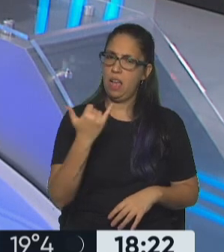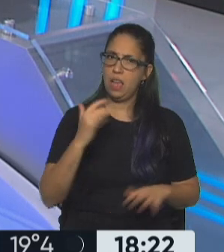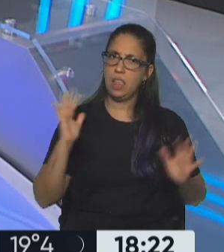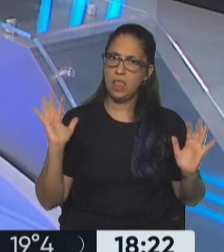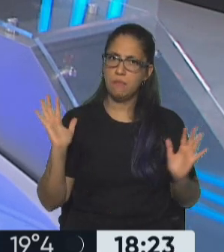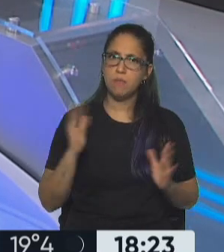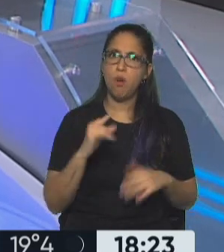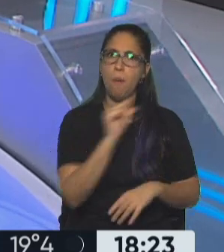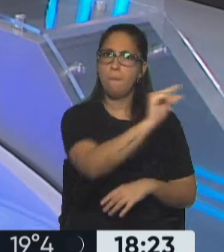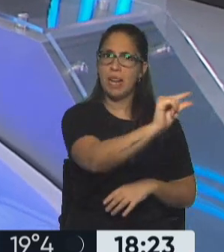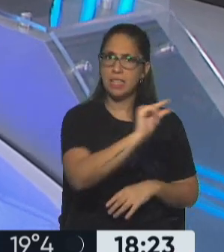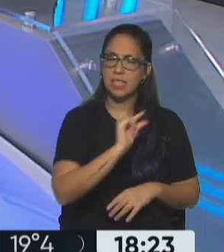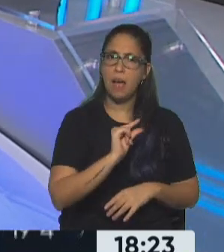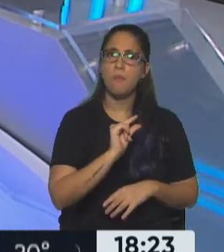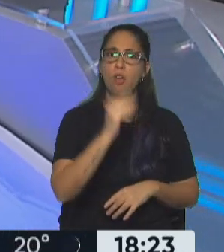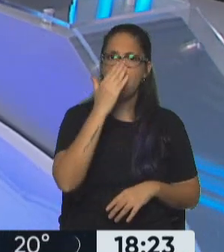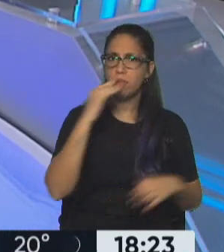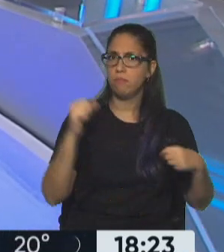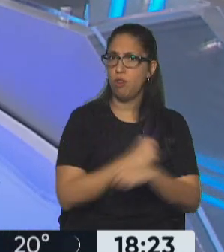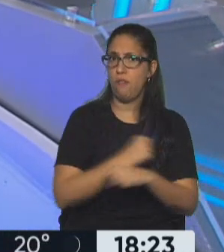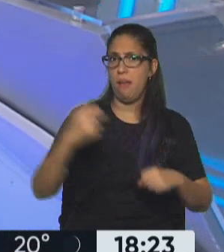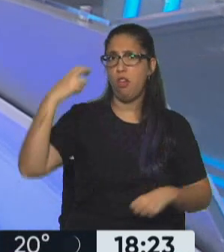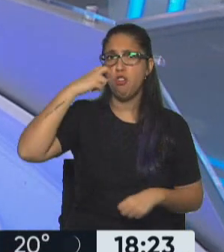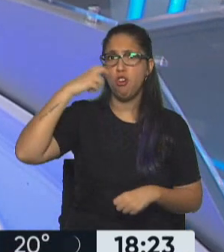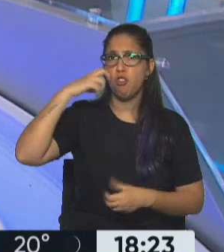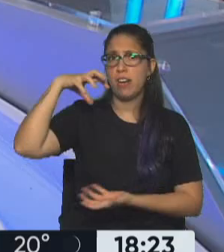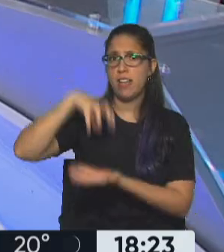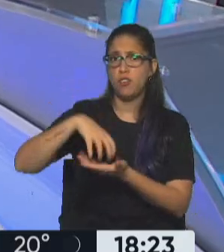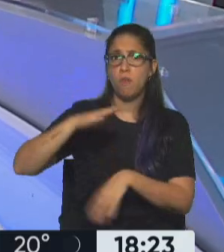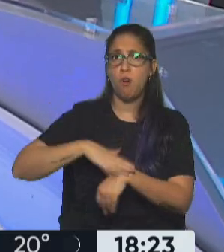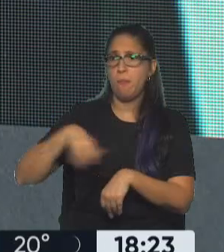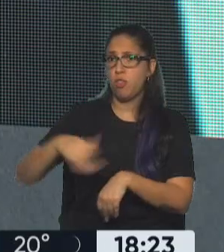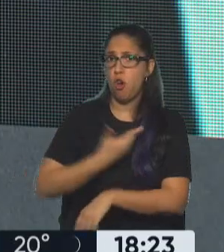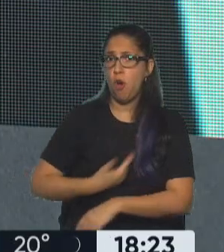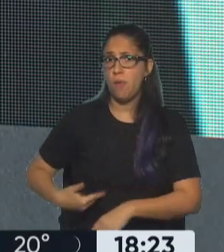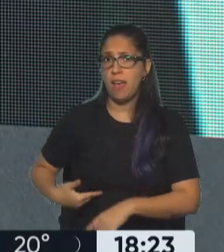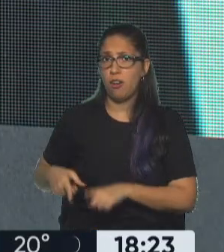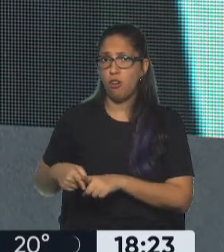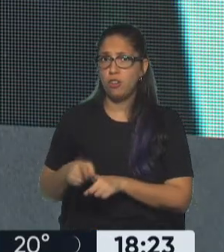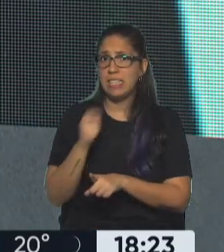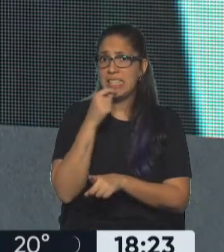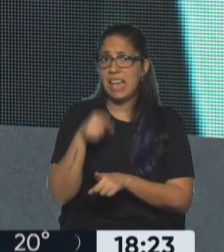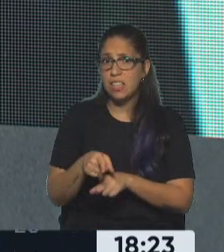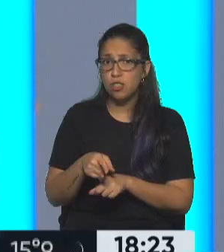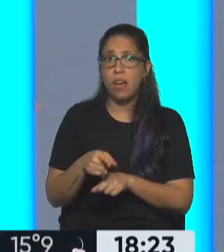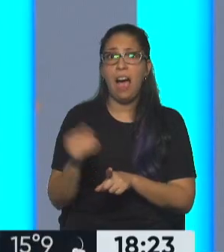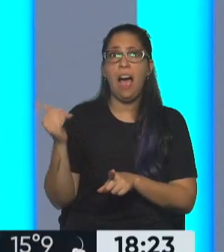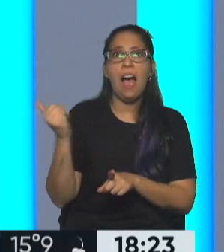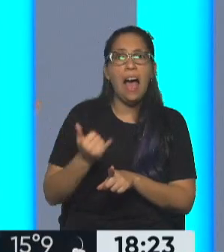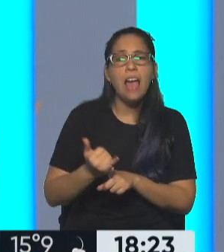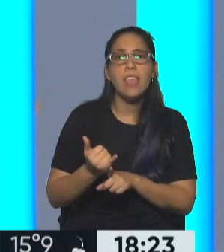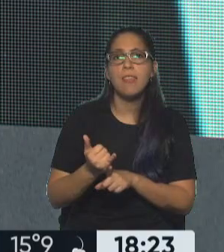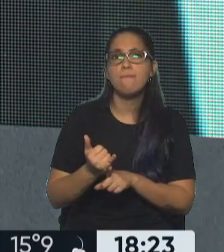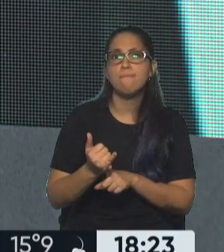este préstamo fue ratificado luego por el Congreso, ¿no? Ya durante este gobierno. Digo, si después de haber sucedido eso todavía hay margen